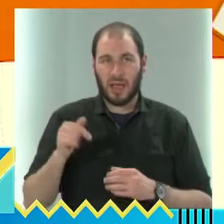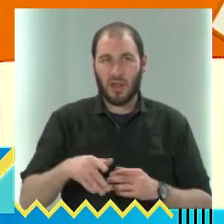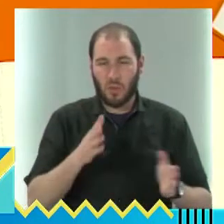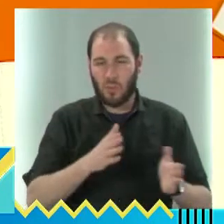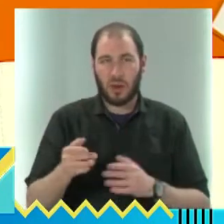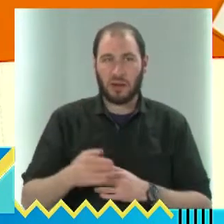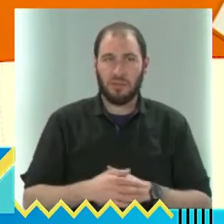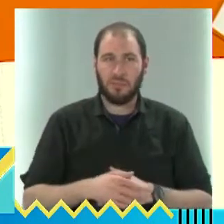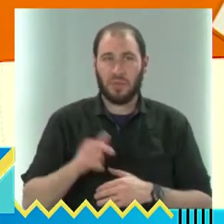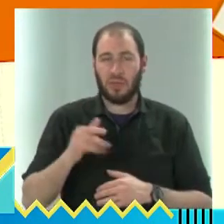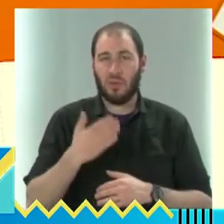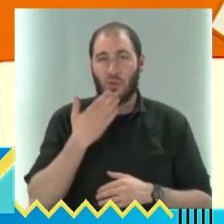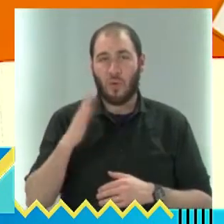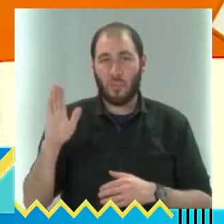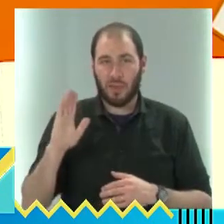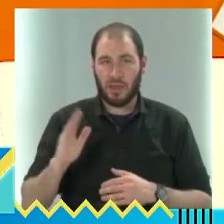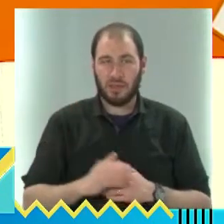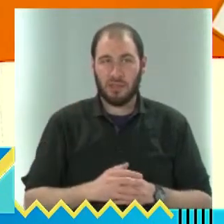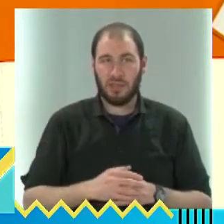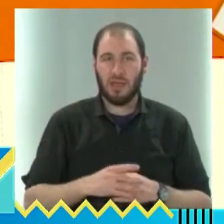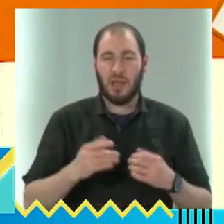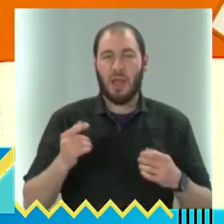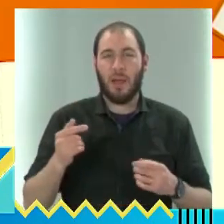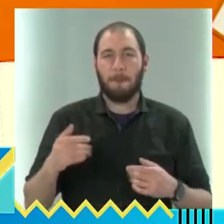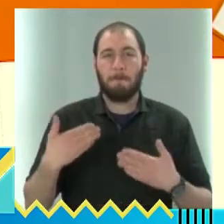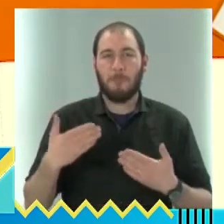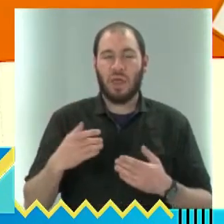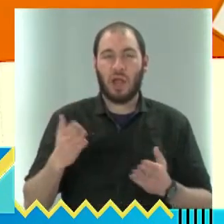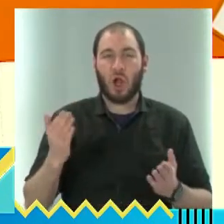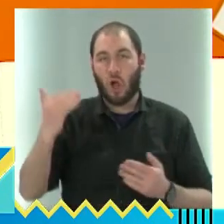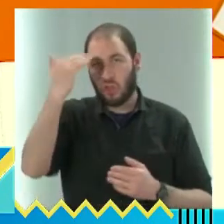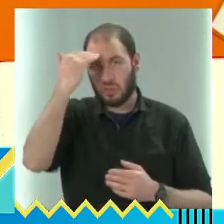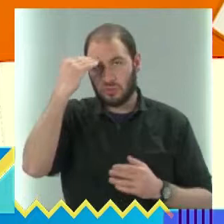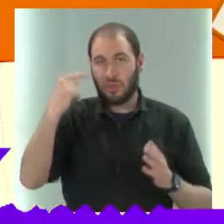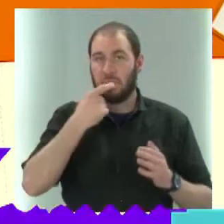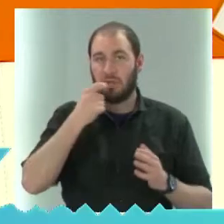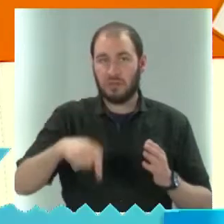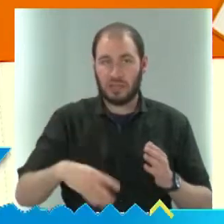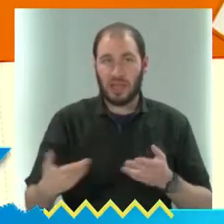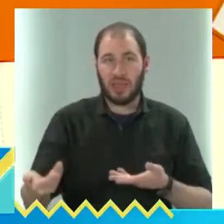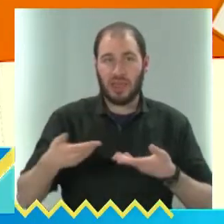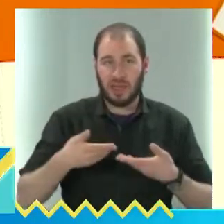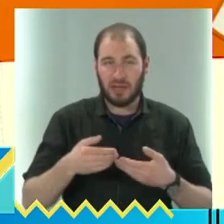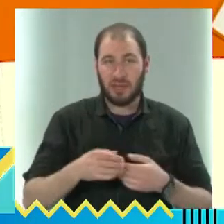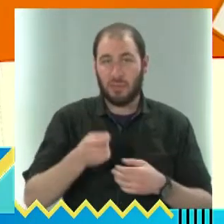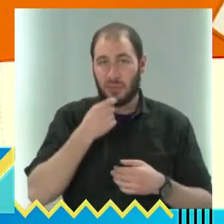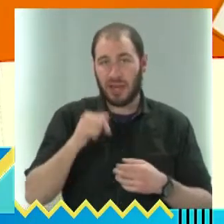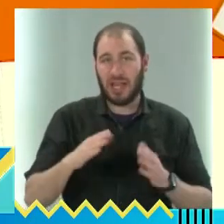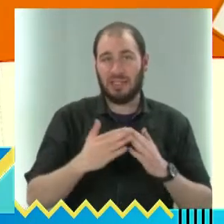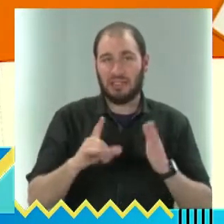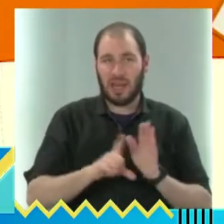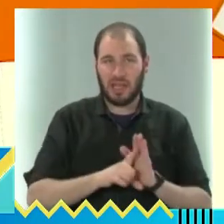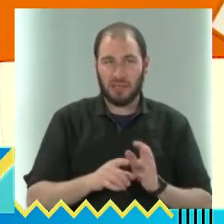corroborando. Y no es más que cumplir o hacer cumplir una de las facultades que la propia Constitución provincial nos da, en este caso a la